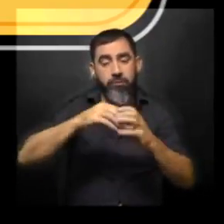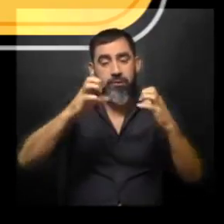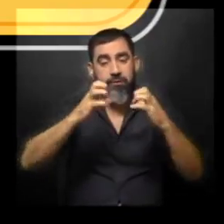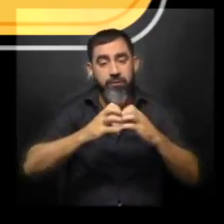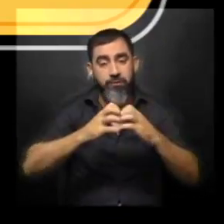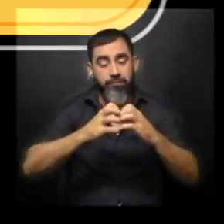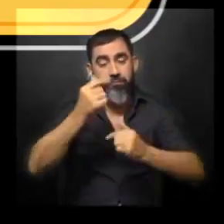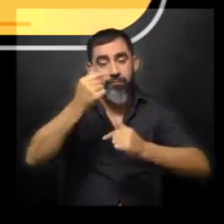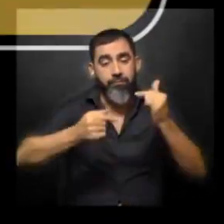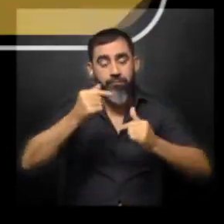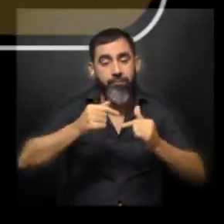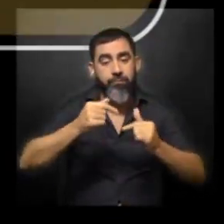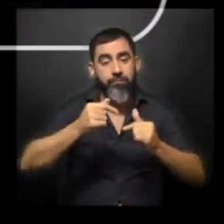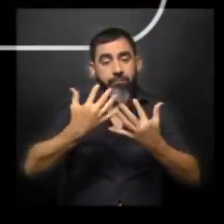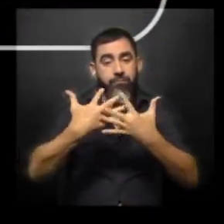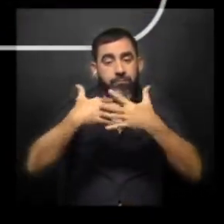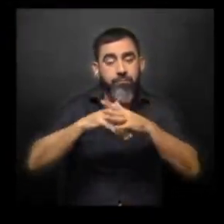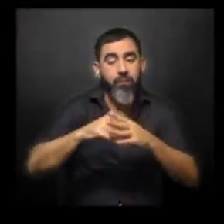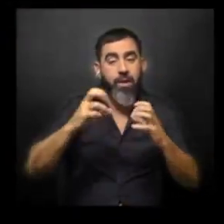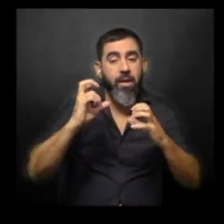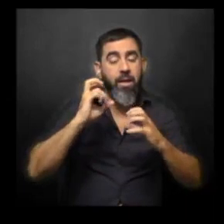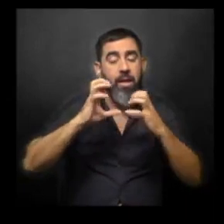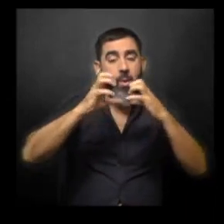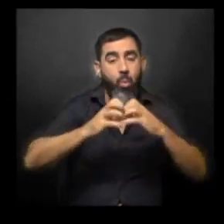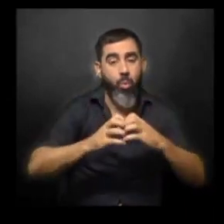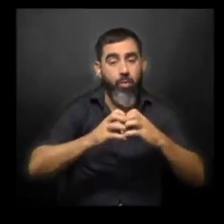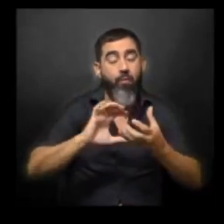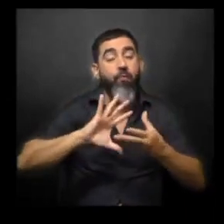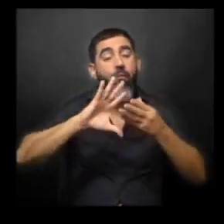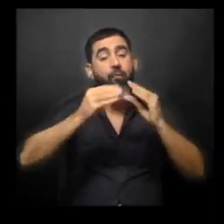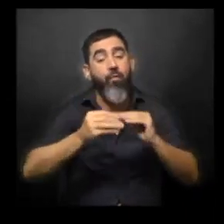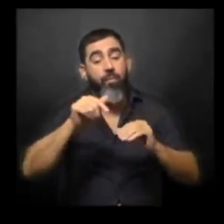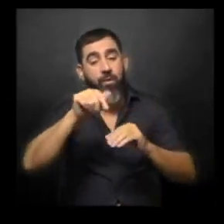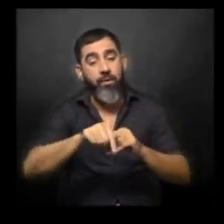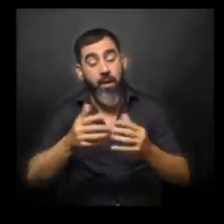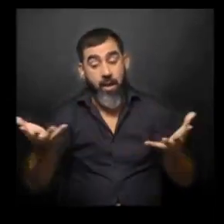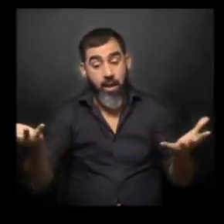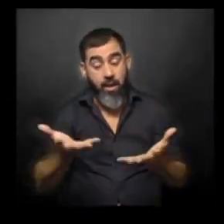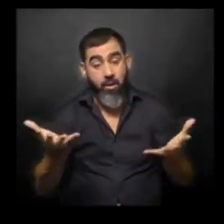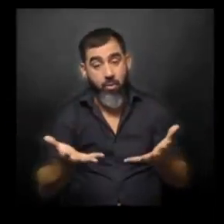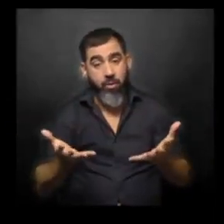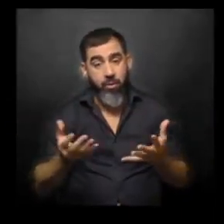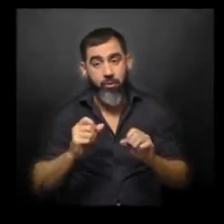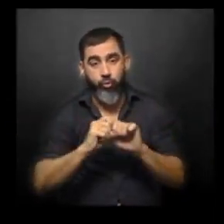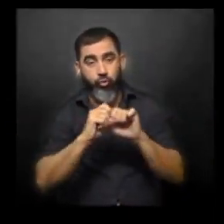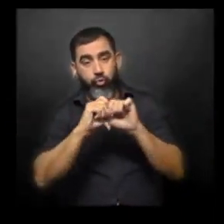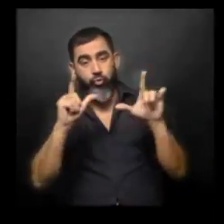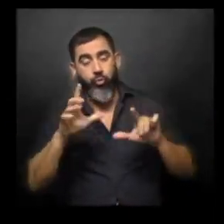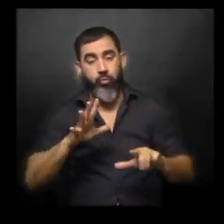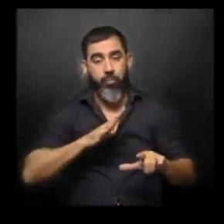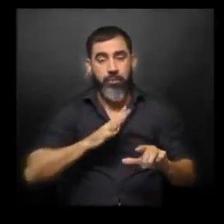las sinapsis neuronales de una manera que hoy nos sigue asombrando,